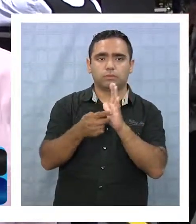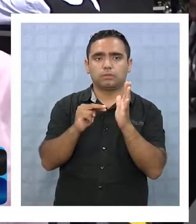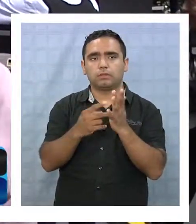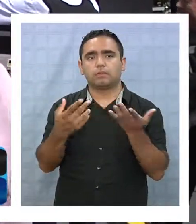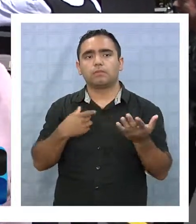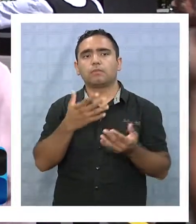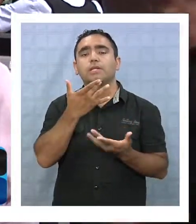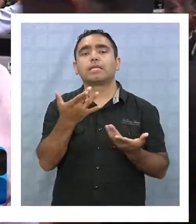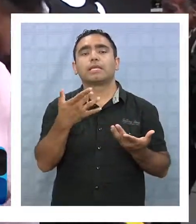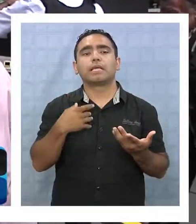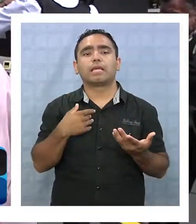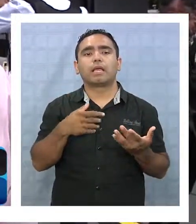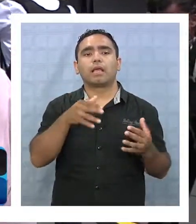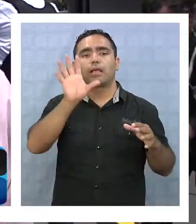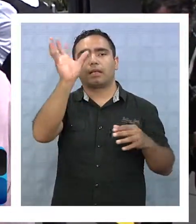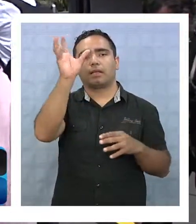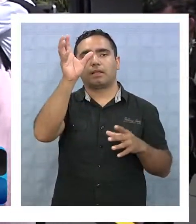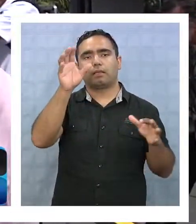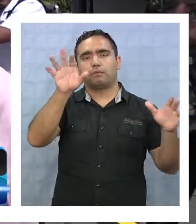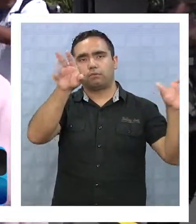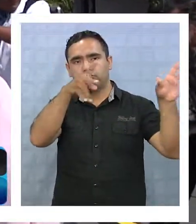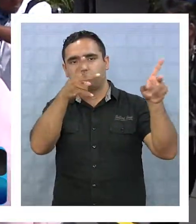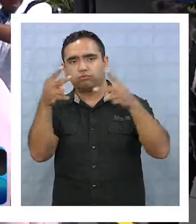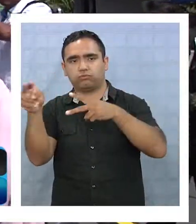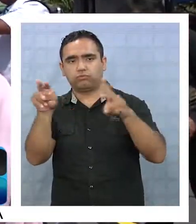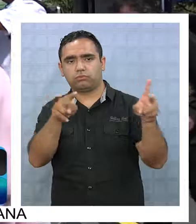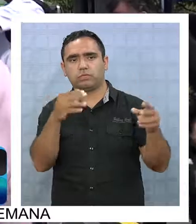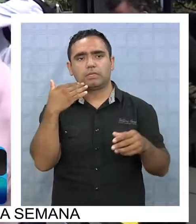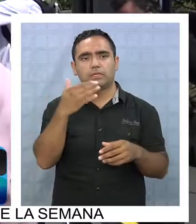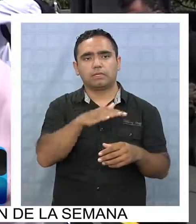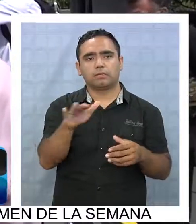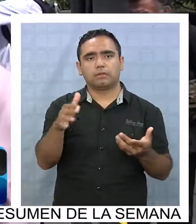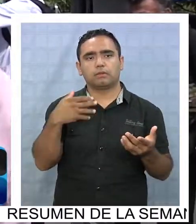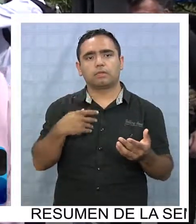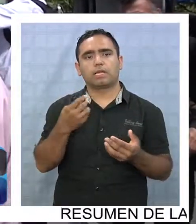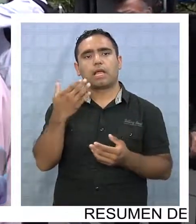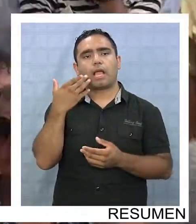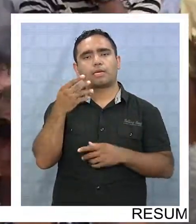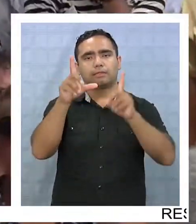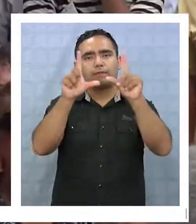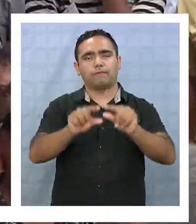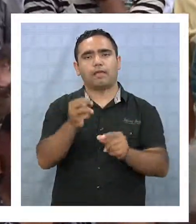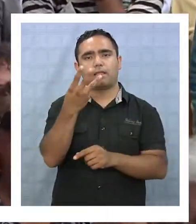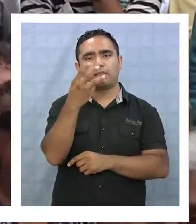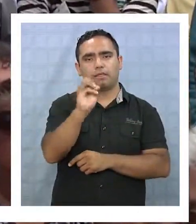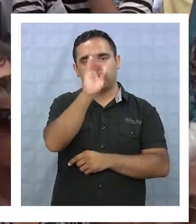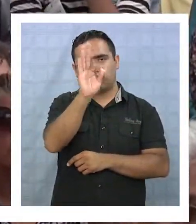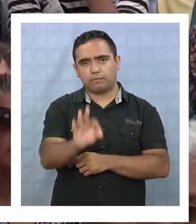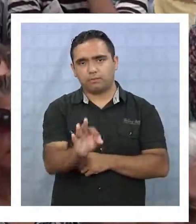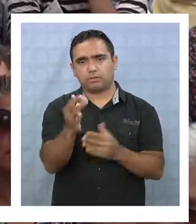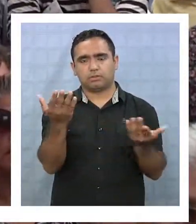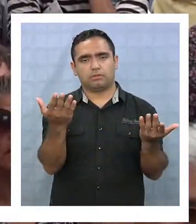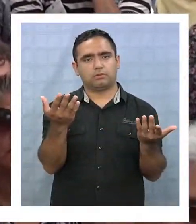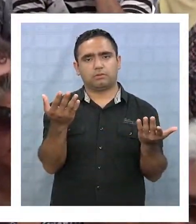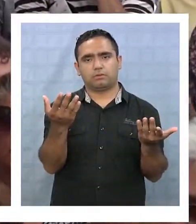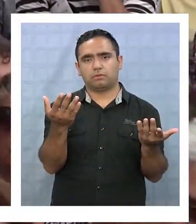por la corriente del niño. Las pescas este año han bajado a un 30% de un año normal,